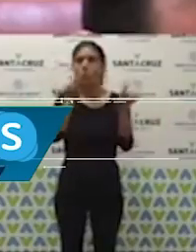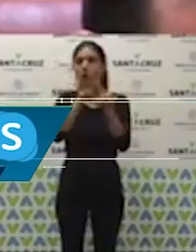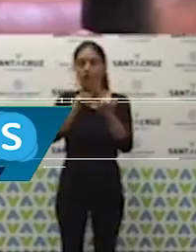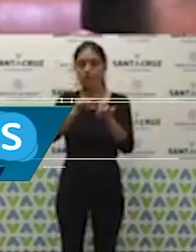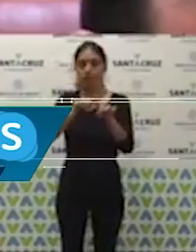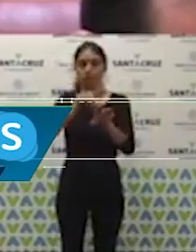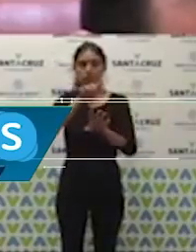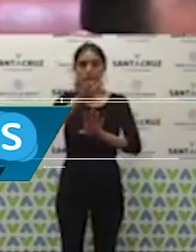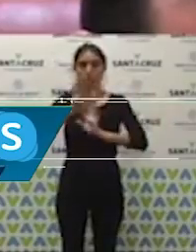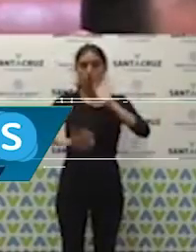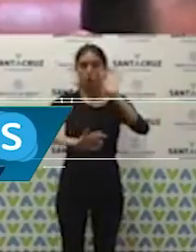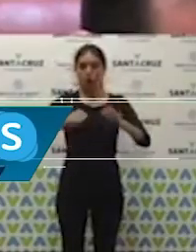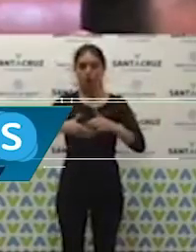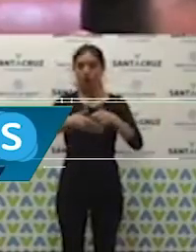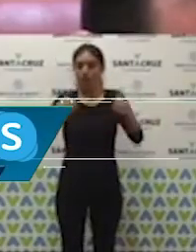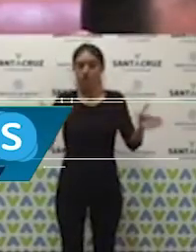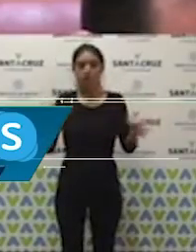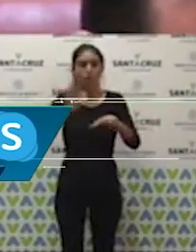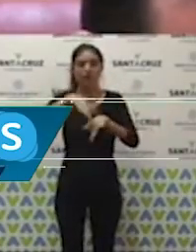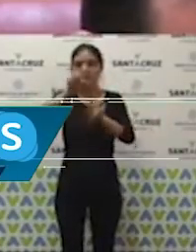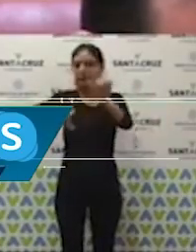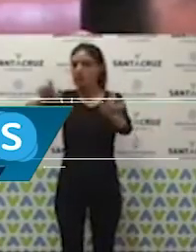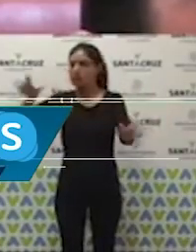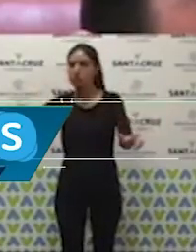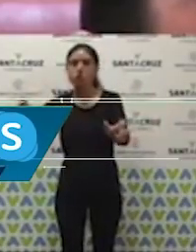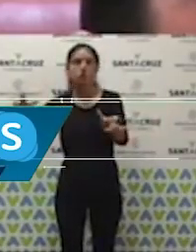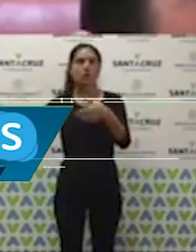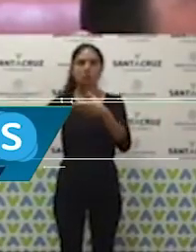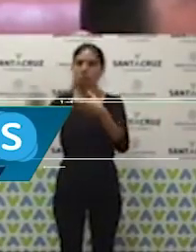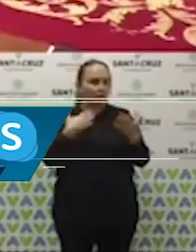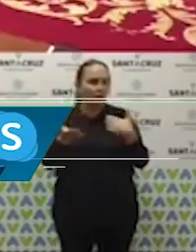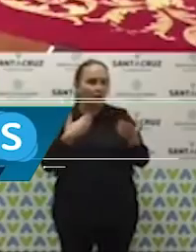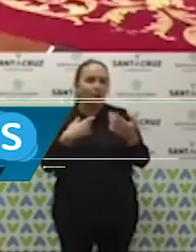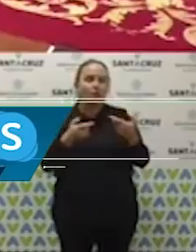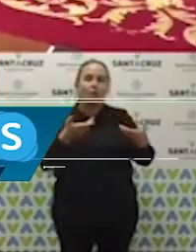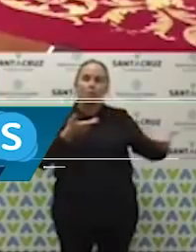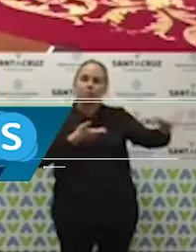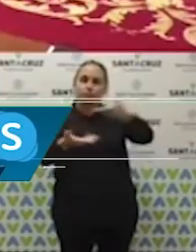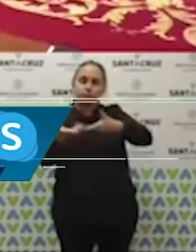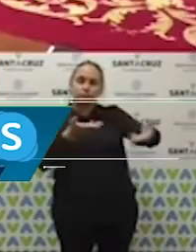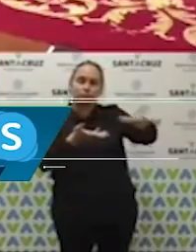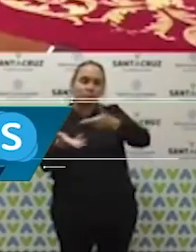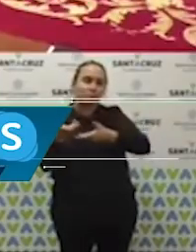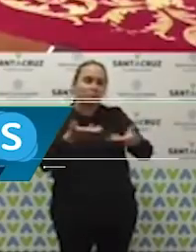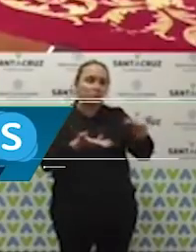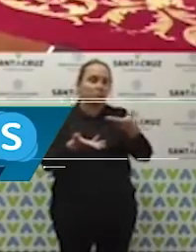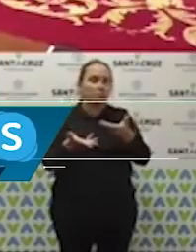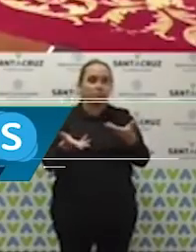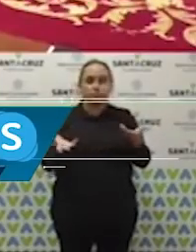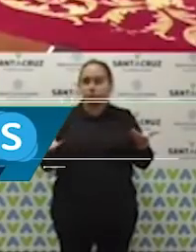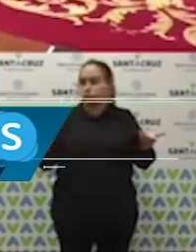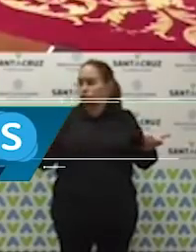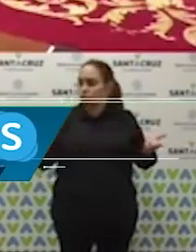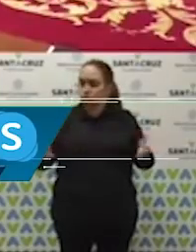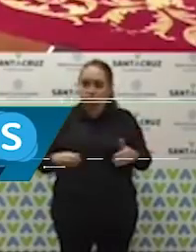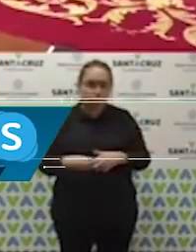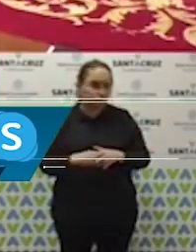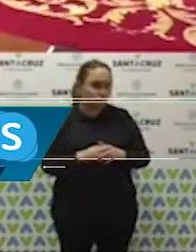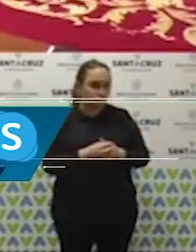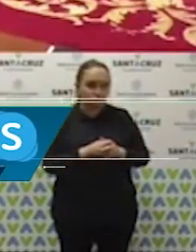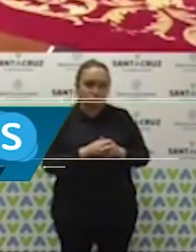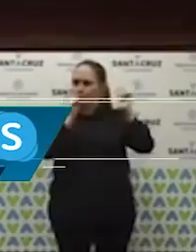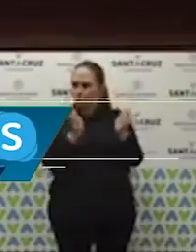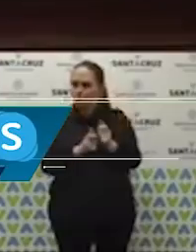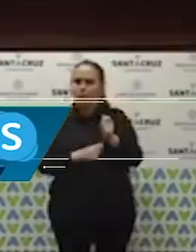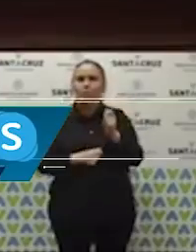que es de Barcelona, es una persona con origen de catalán que vive, es abogado y vive aquí en Santa Cruz de Tenerife, ha dicho que